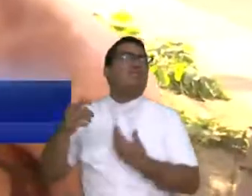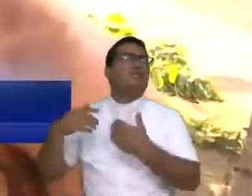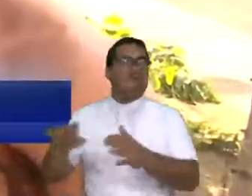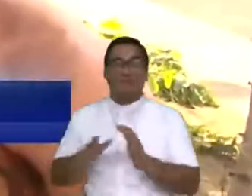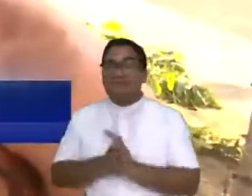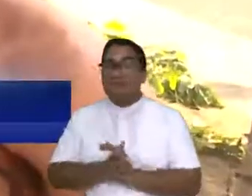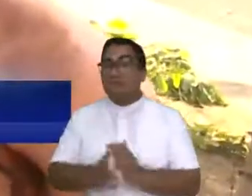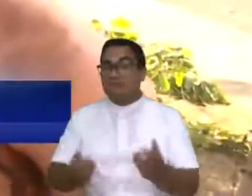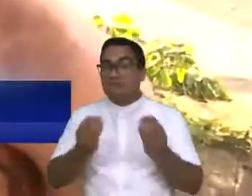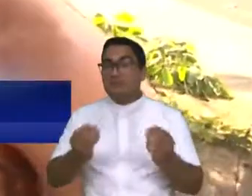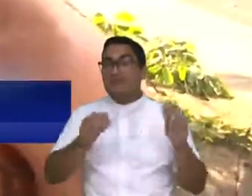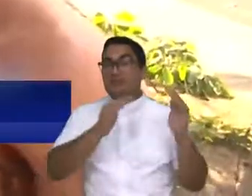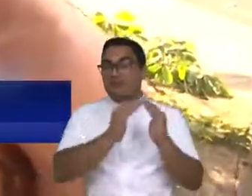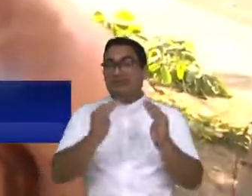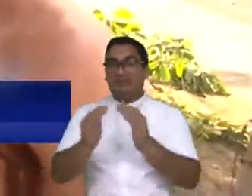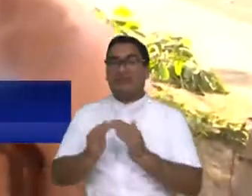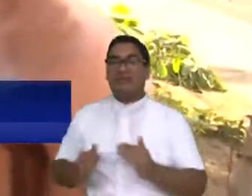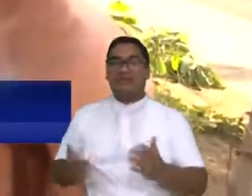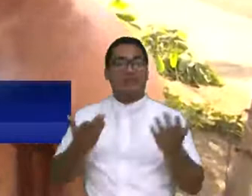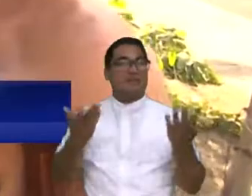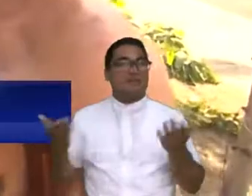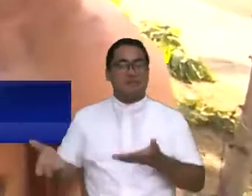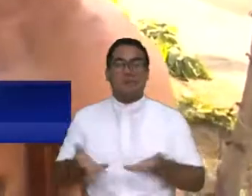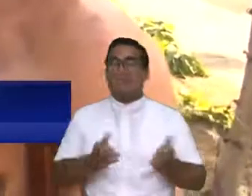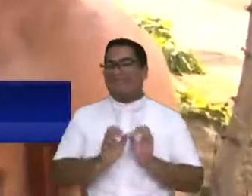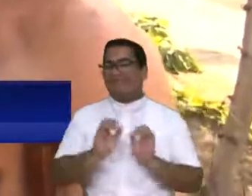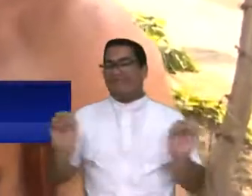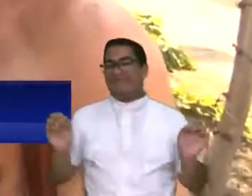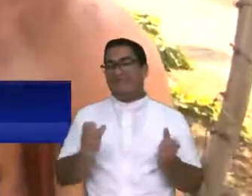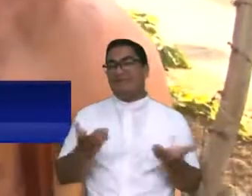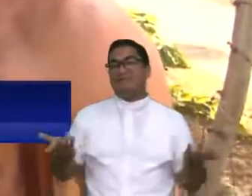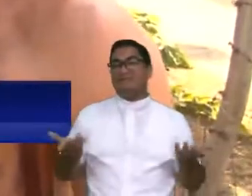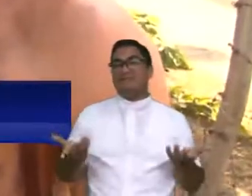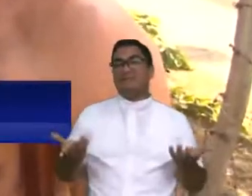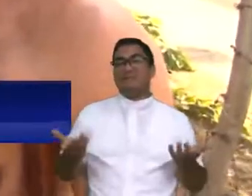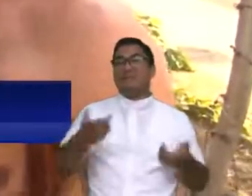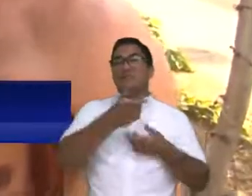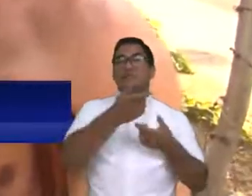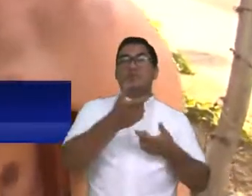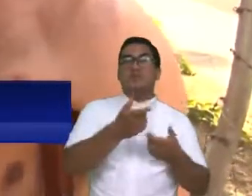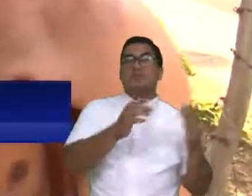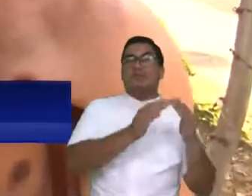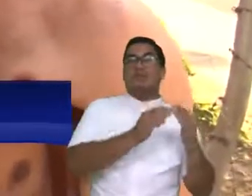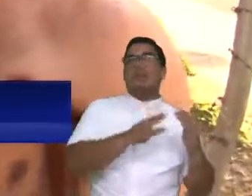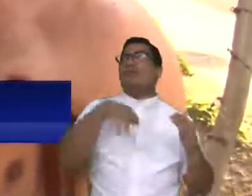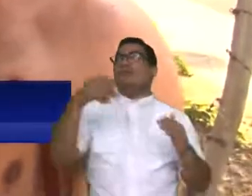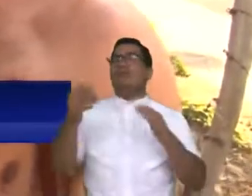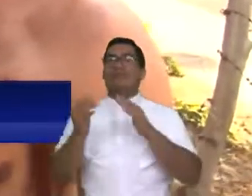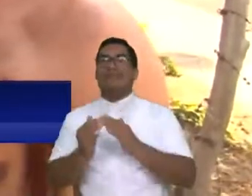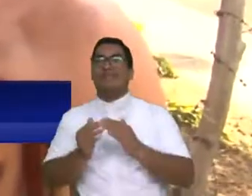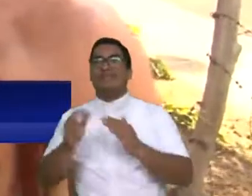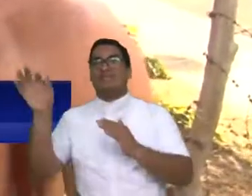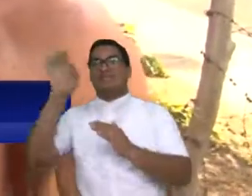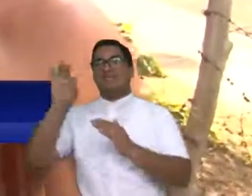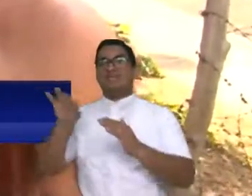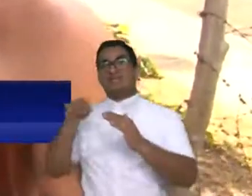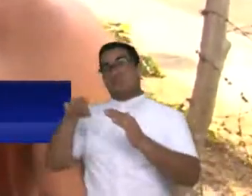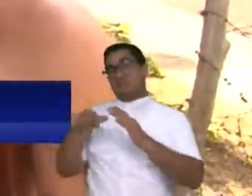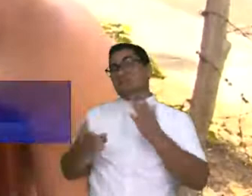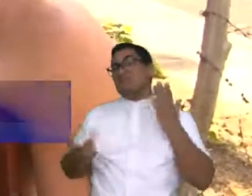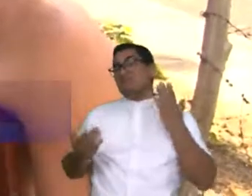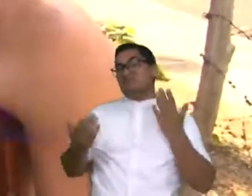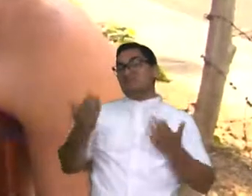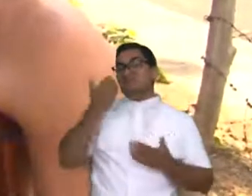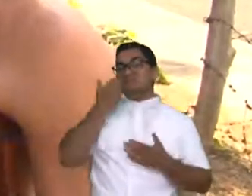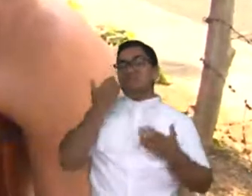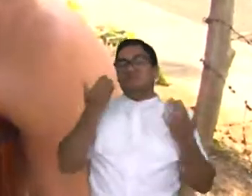hay varias casas que no entran. Entonces, aquí fumigamos, pero el otro lado no fumiga y el animal allá, donde ellos. ¿Cuáles son las acciones